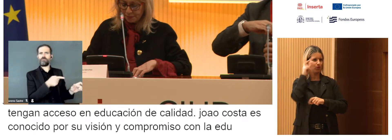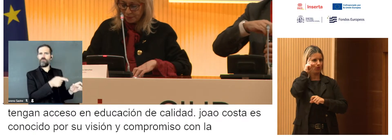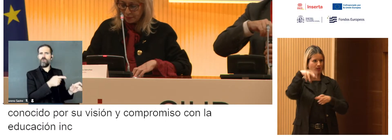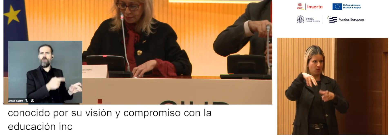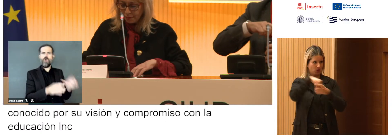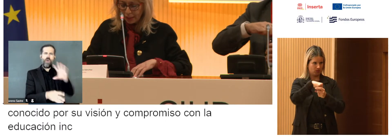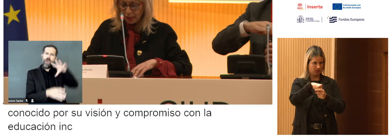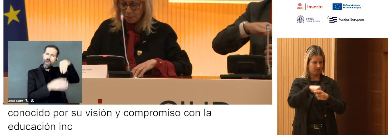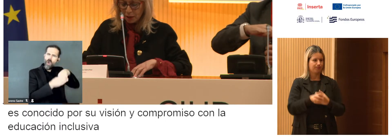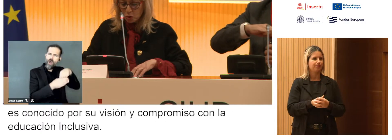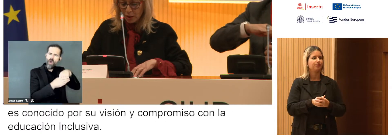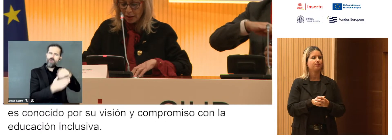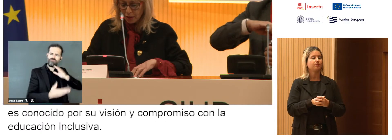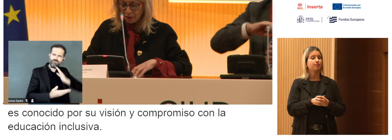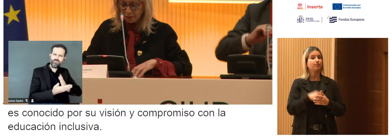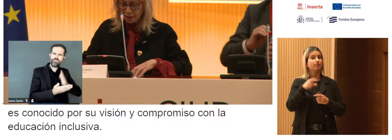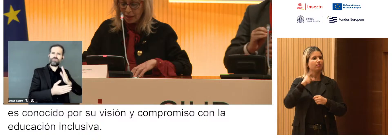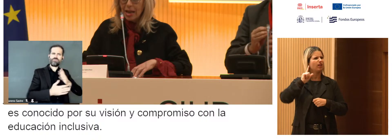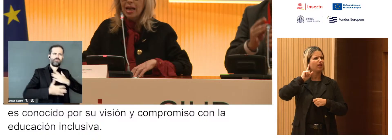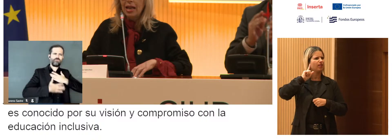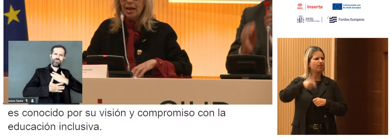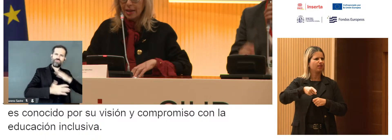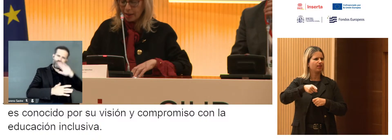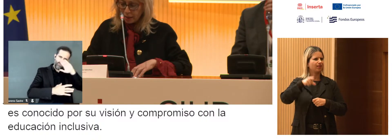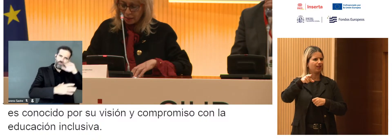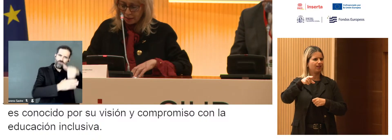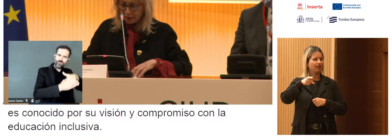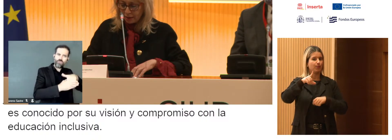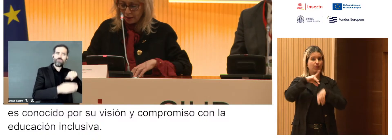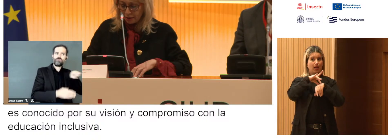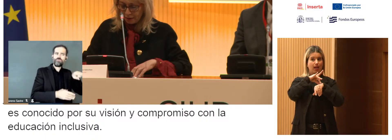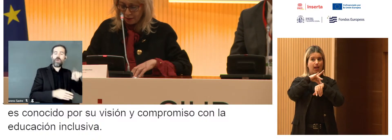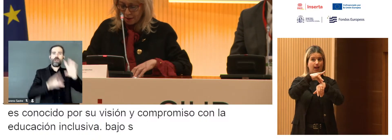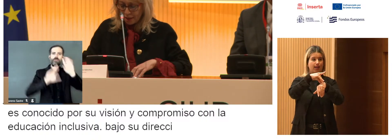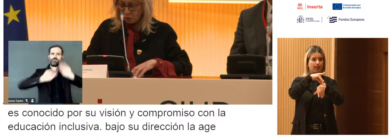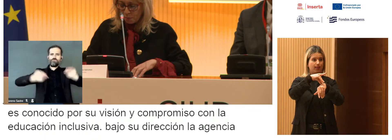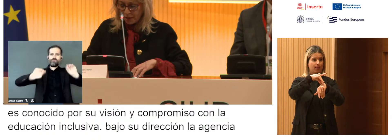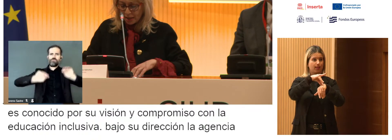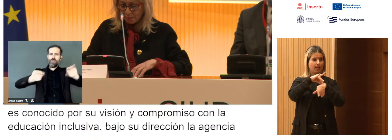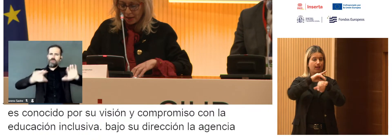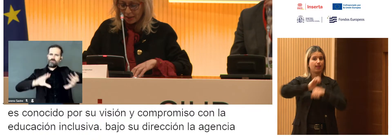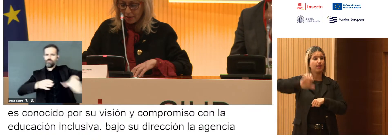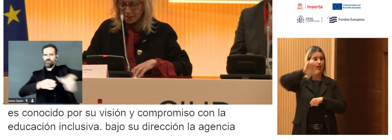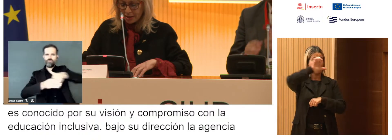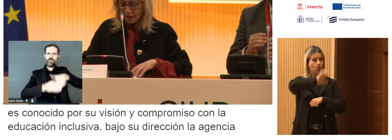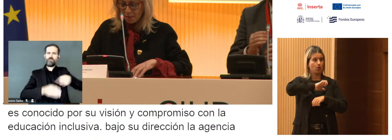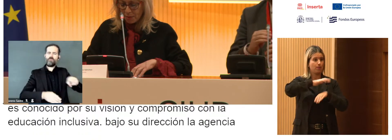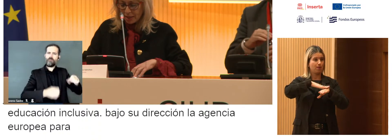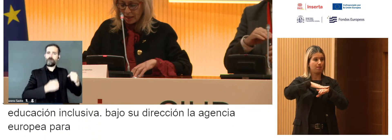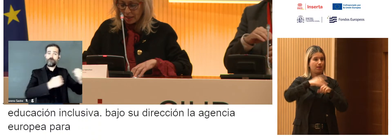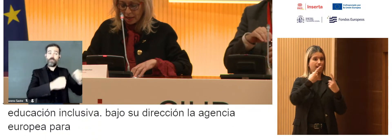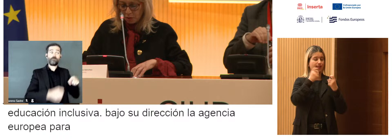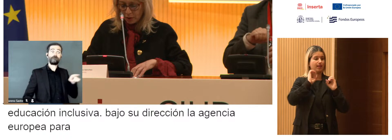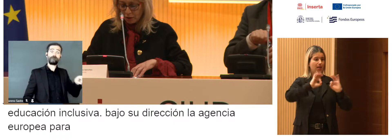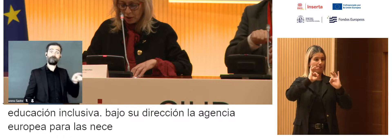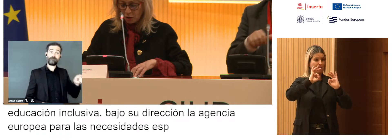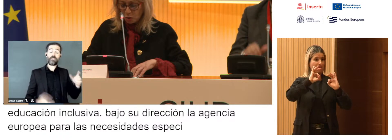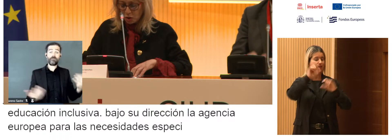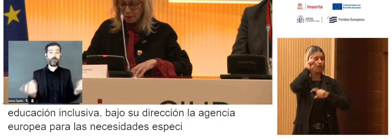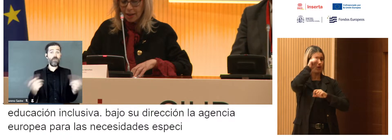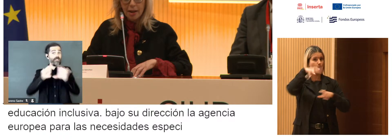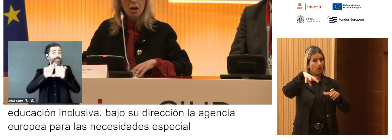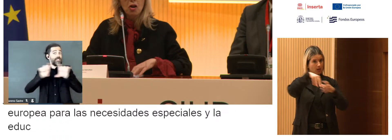inclusiva. Bajo su dirección, la Agencia Europea para las Necesidades Especiales y la